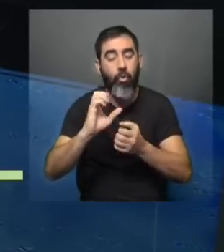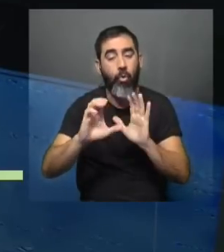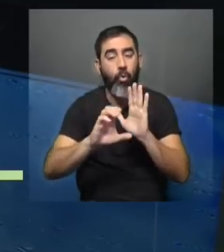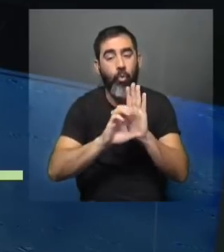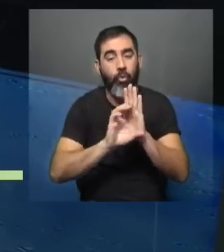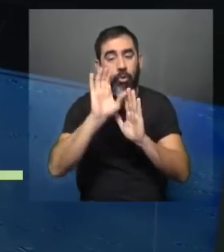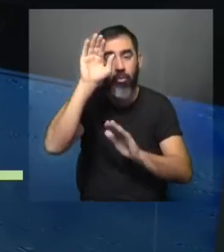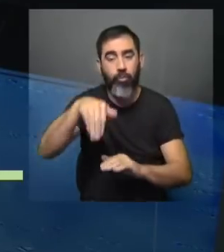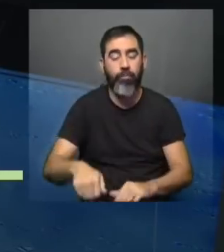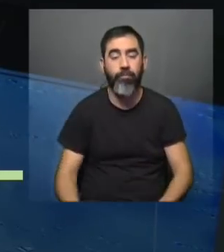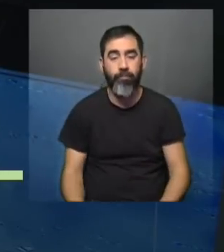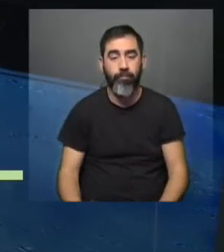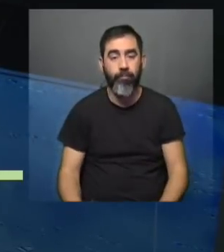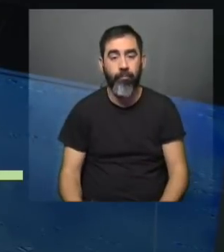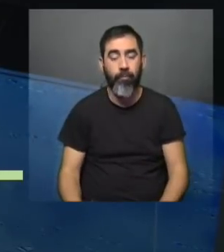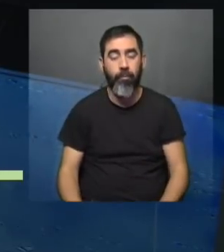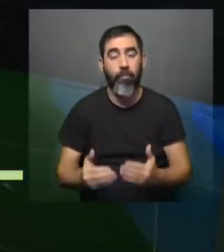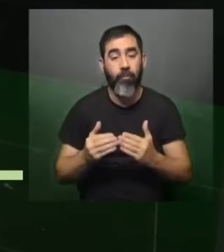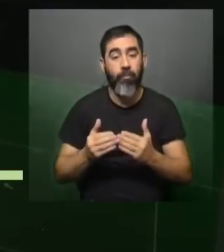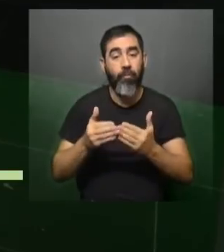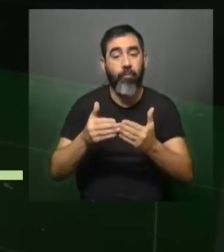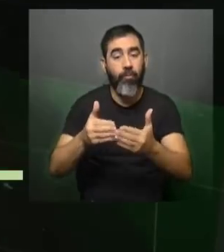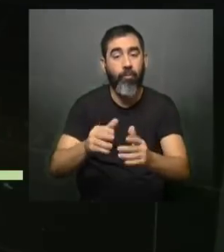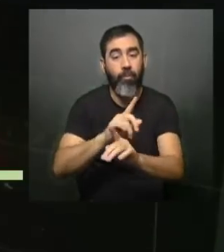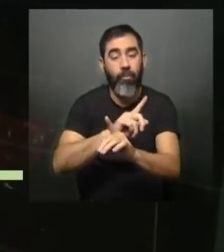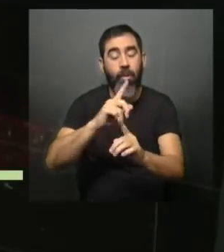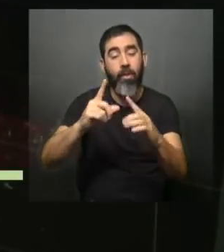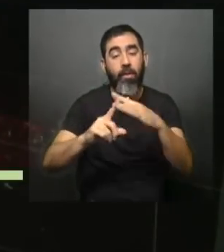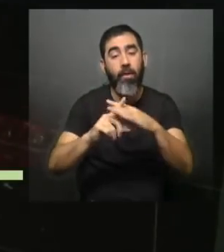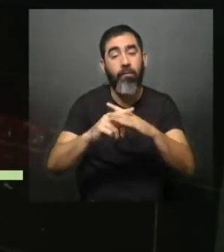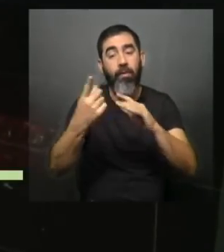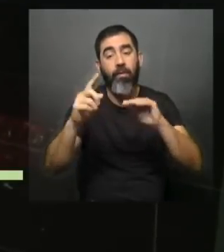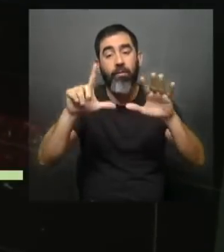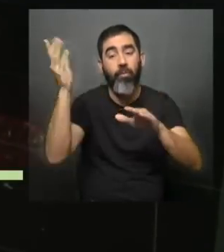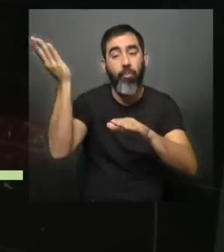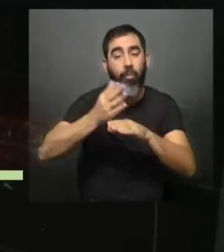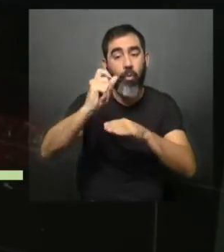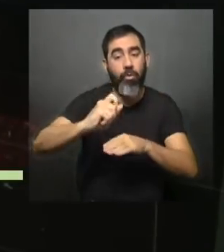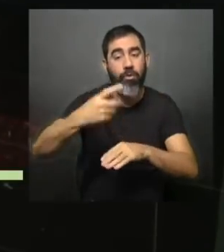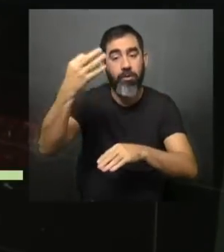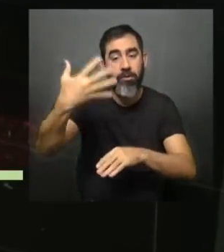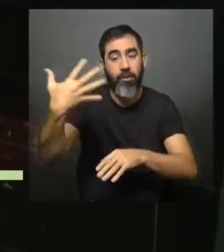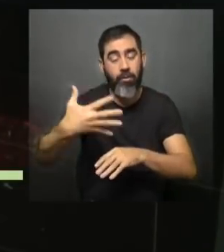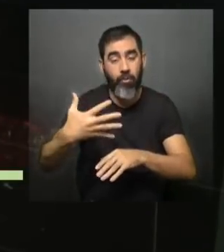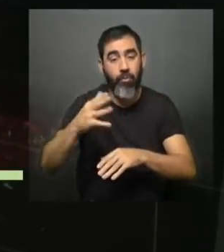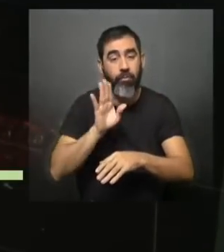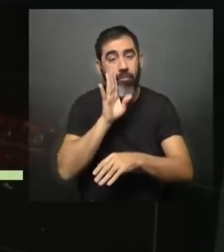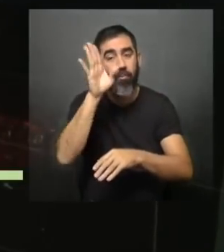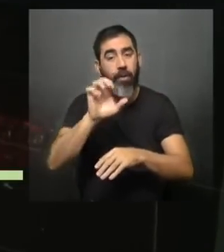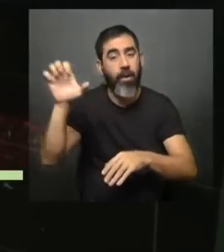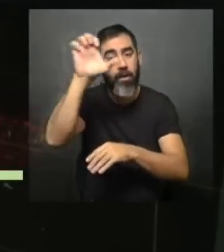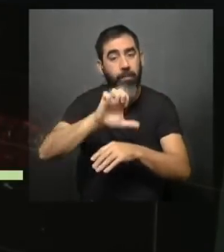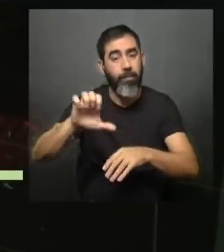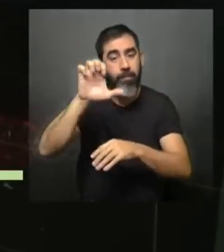Constitución de la República terminal cuenca del plata resolvió Un aumento de tarifas de 17% recordemos que terminal cuenca de plata es la